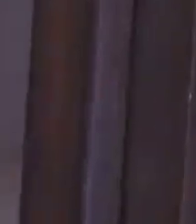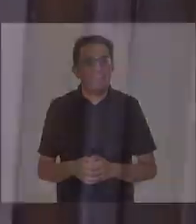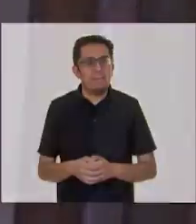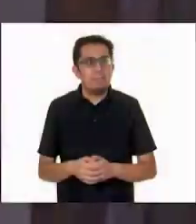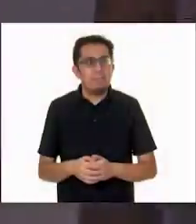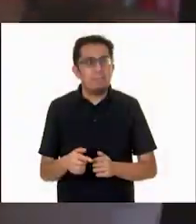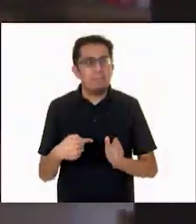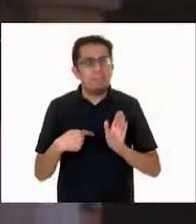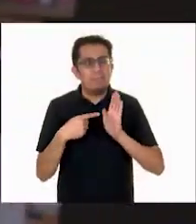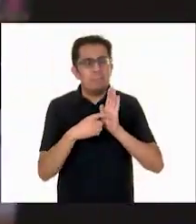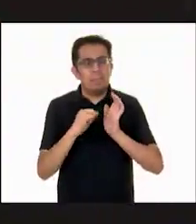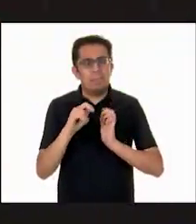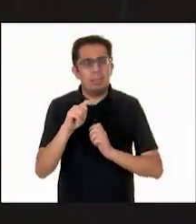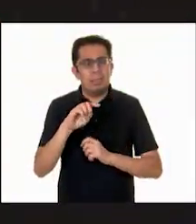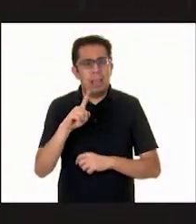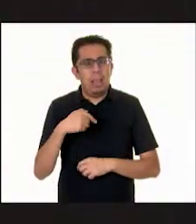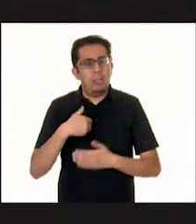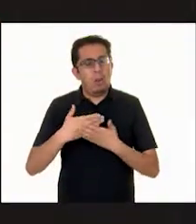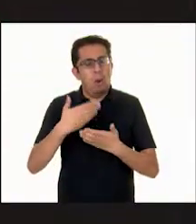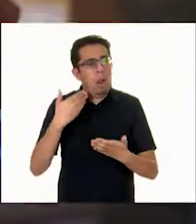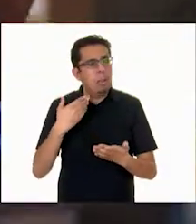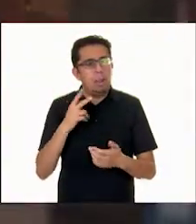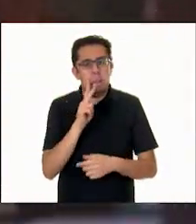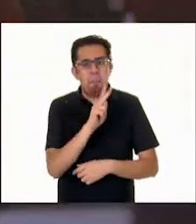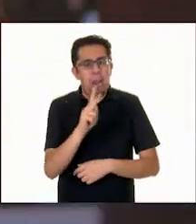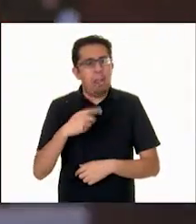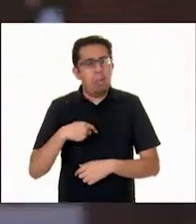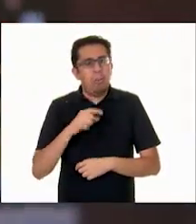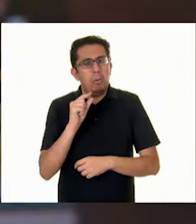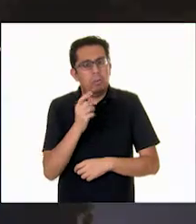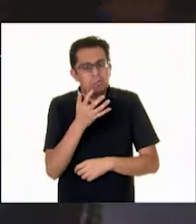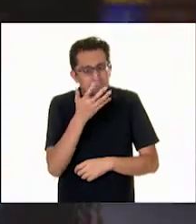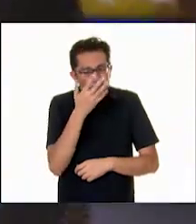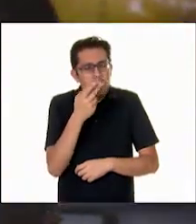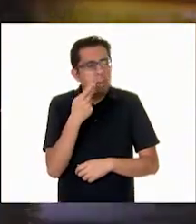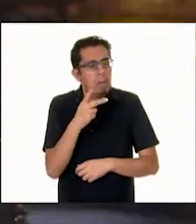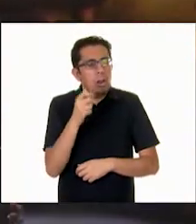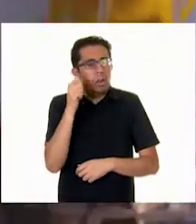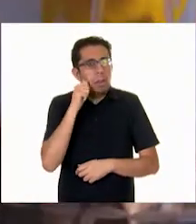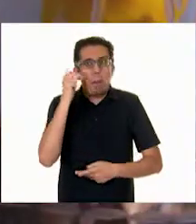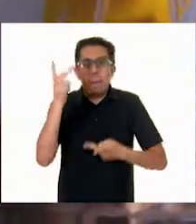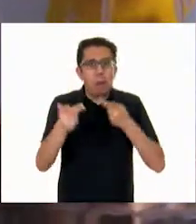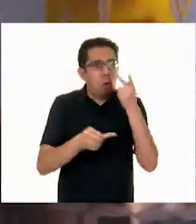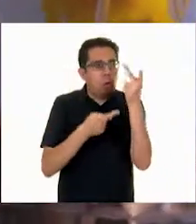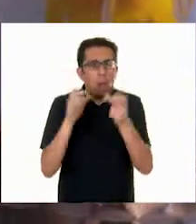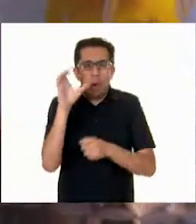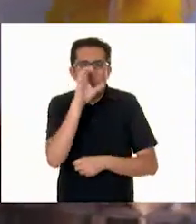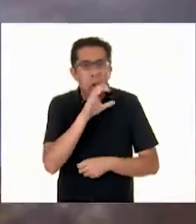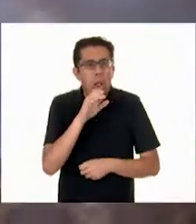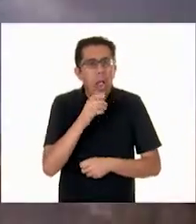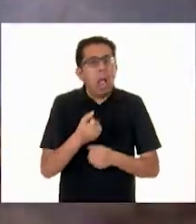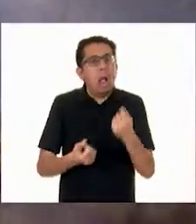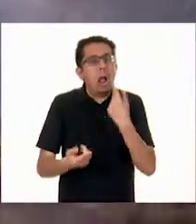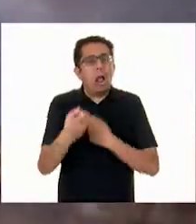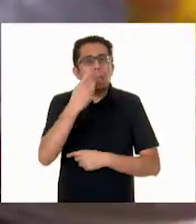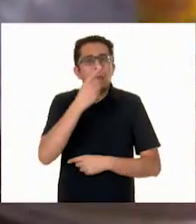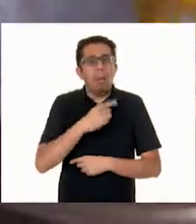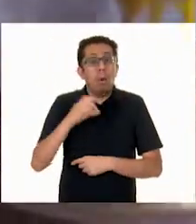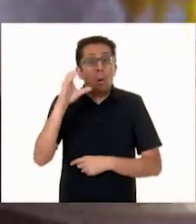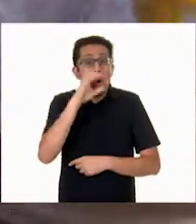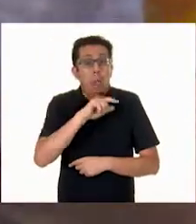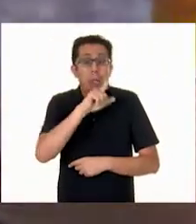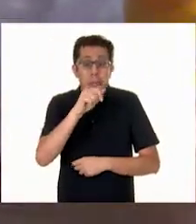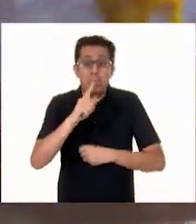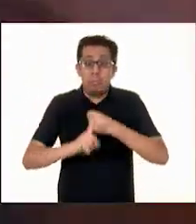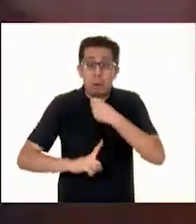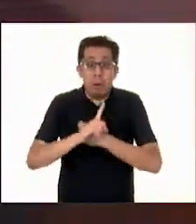Les presento Itzel. Así era yo, una niña algo tímida, pero siempre muy preguntona. Algunos dicen que la curiosidad mató al